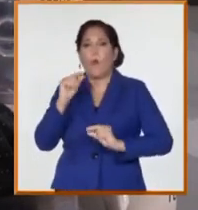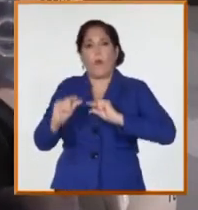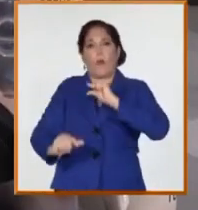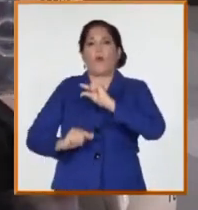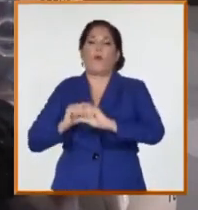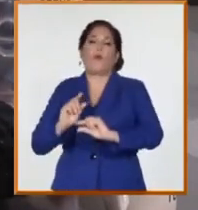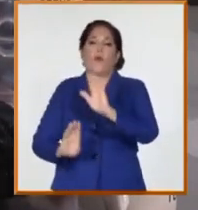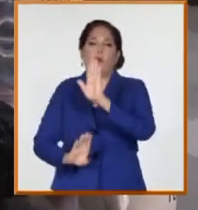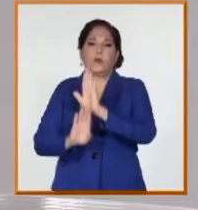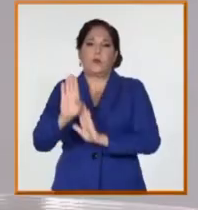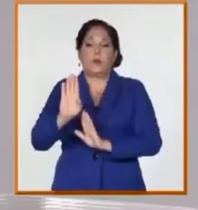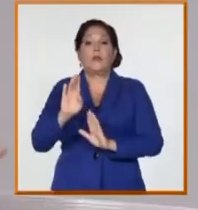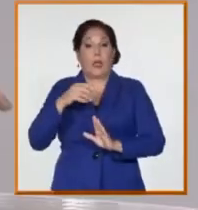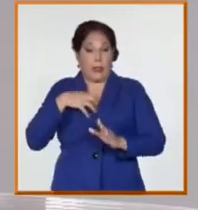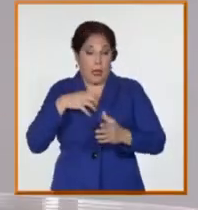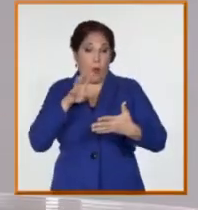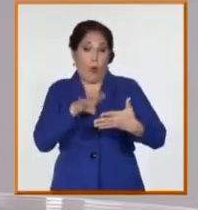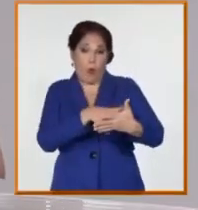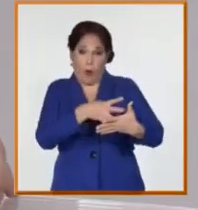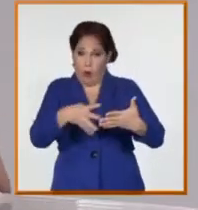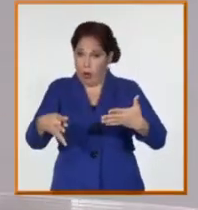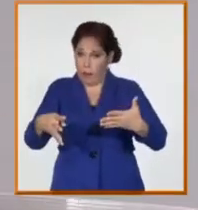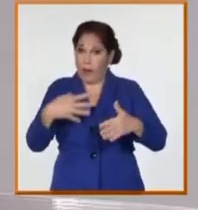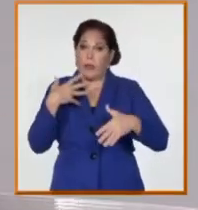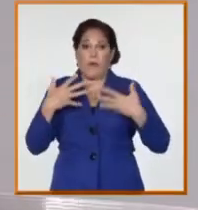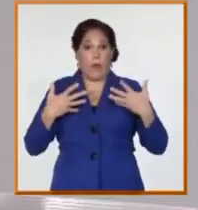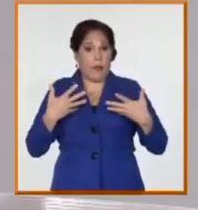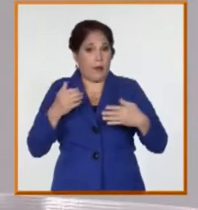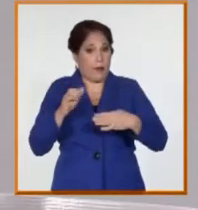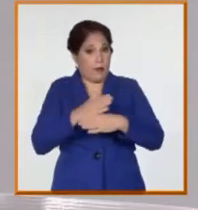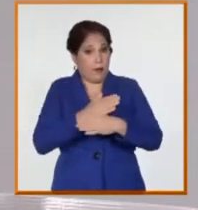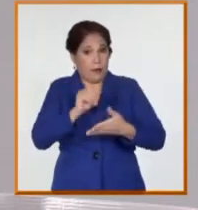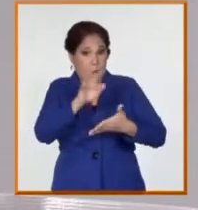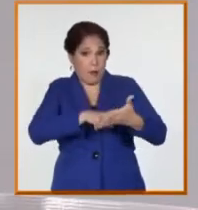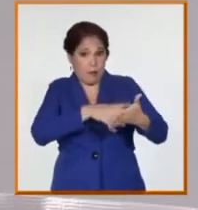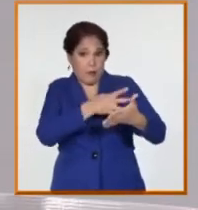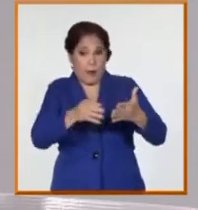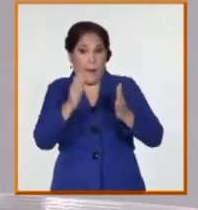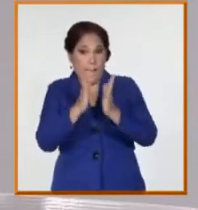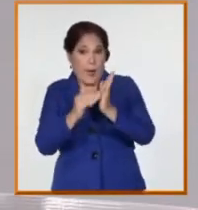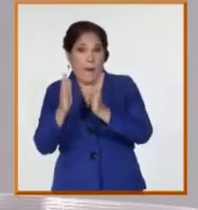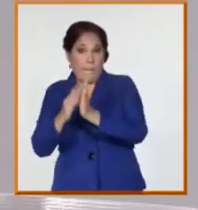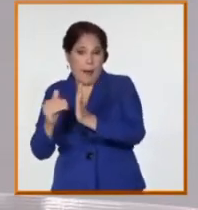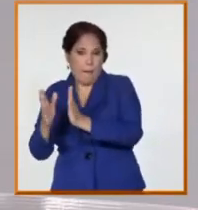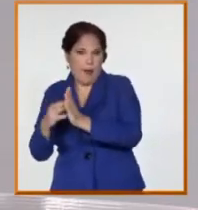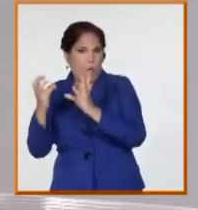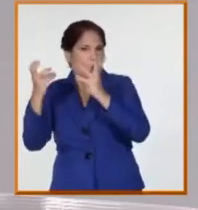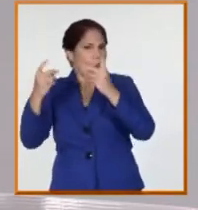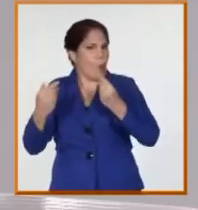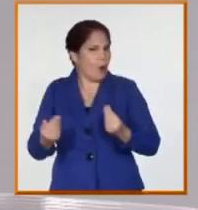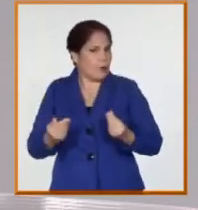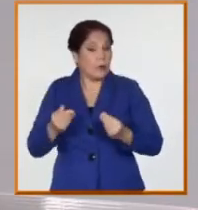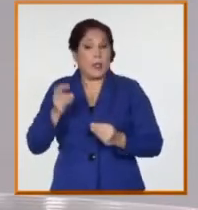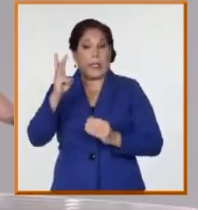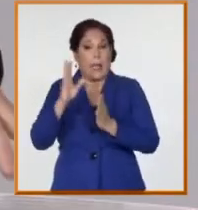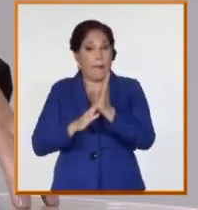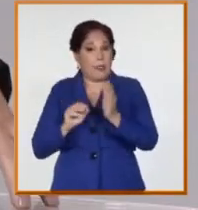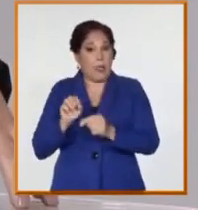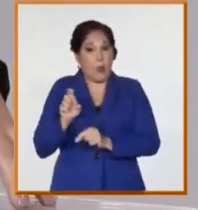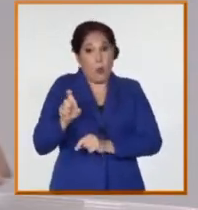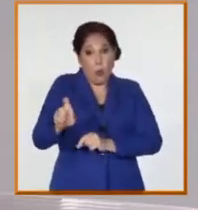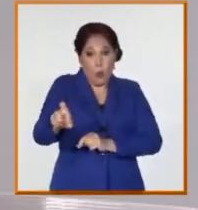necesarios existe un cronograma el cronograma tiene por meses cuánto se tiene que implementar ya para el último trimestre